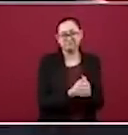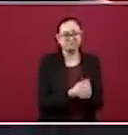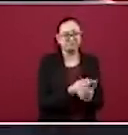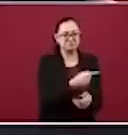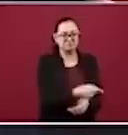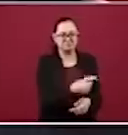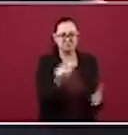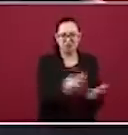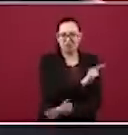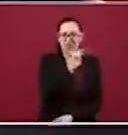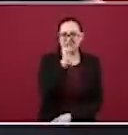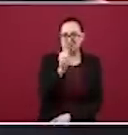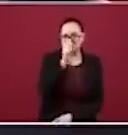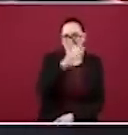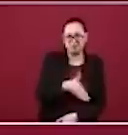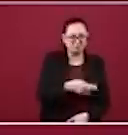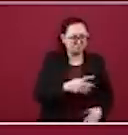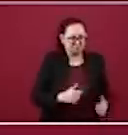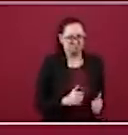informal, ilegal,